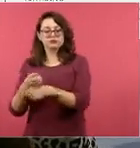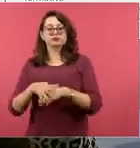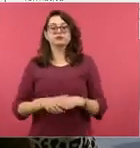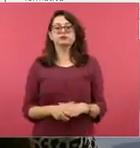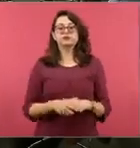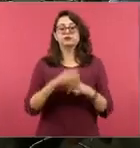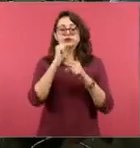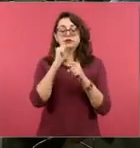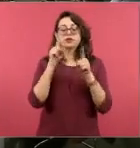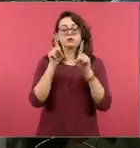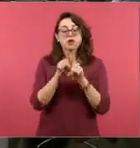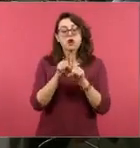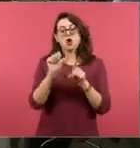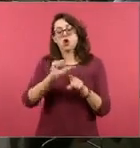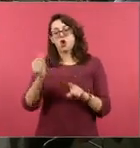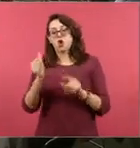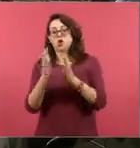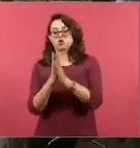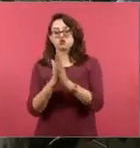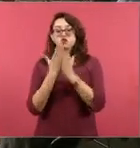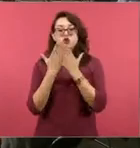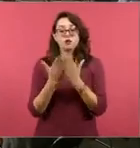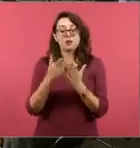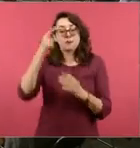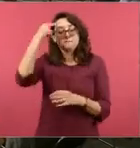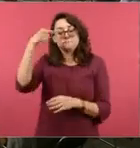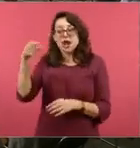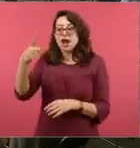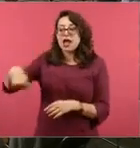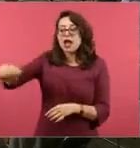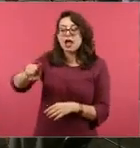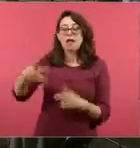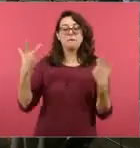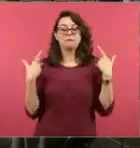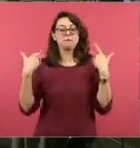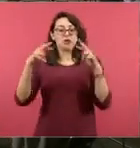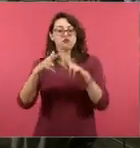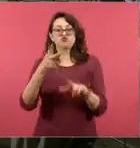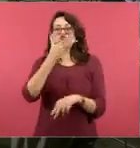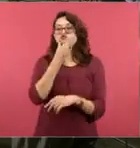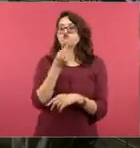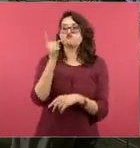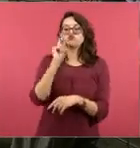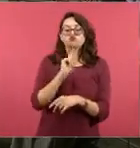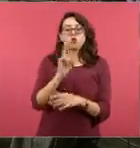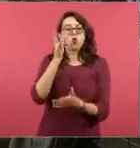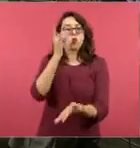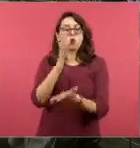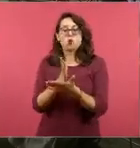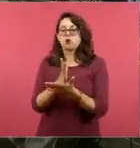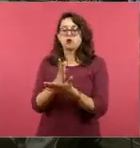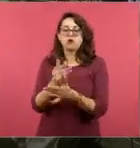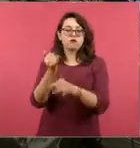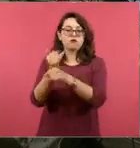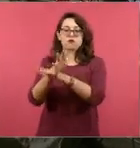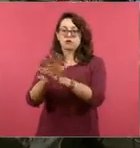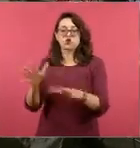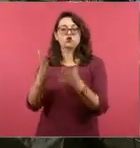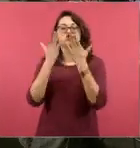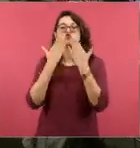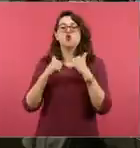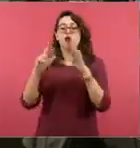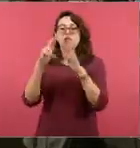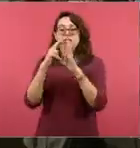el libro sin recetas para la maestra y el maestro. Lo acaba de nombrar